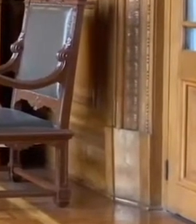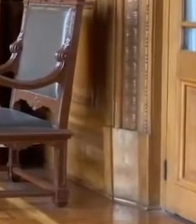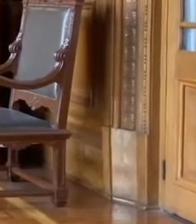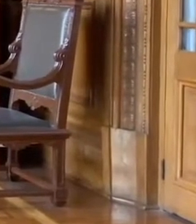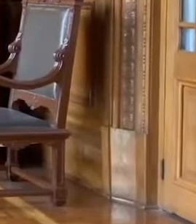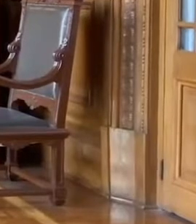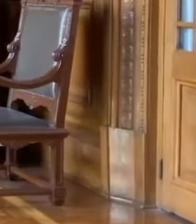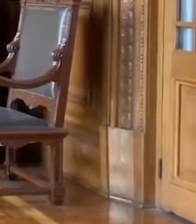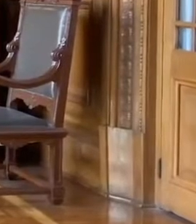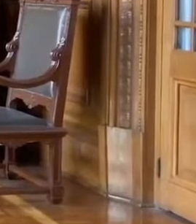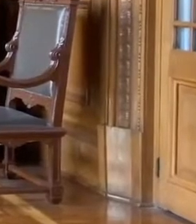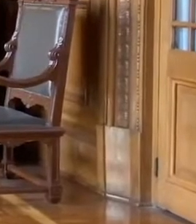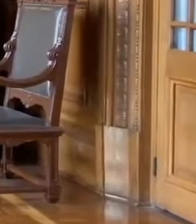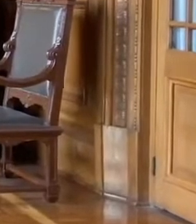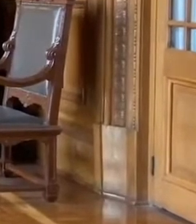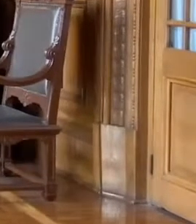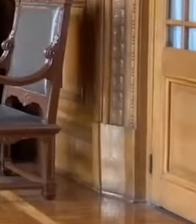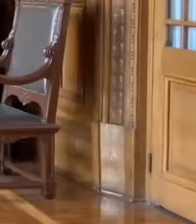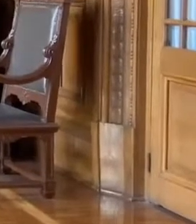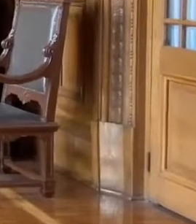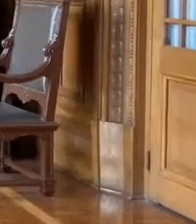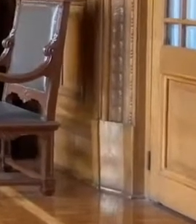academia,